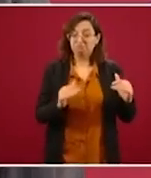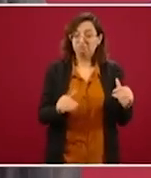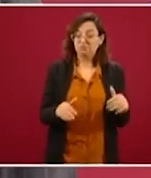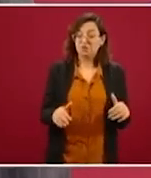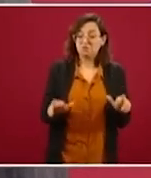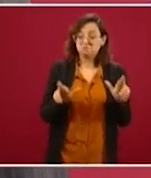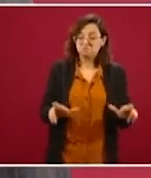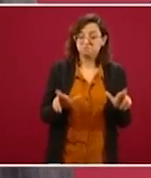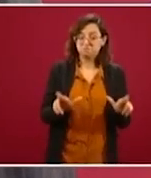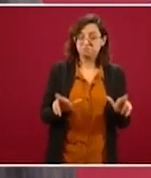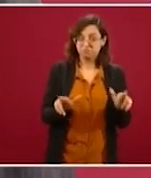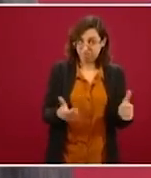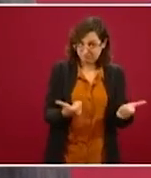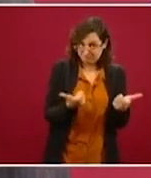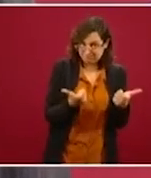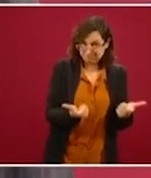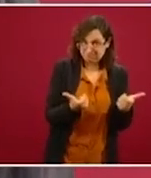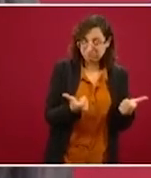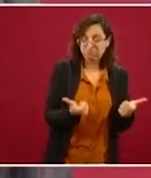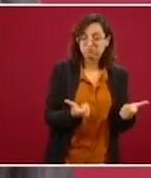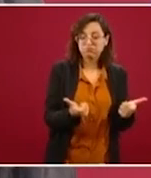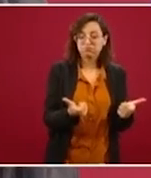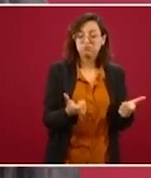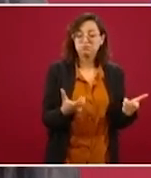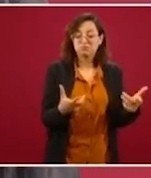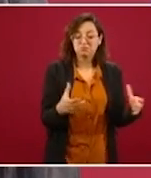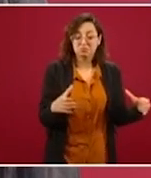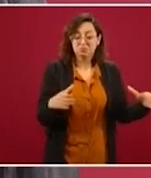ellos recibían